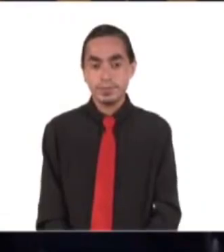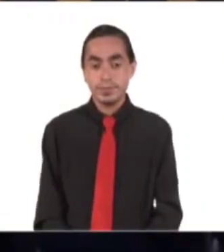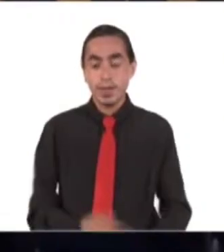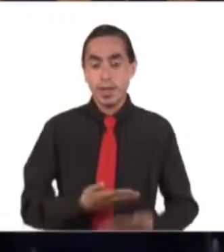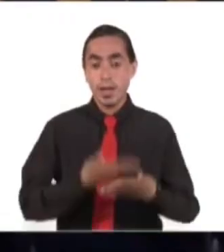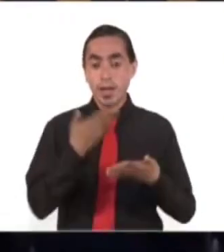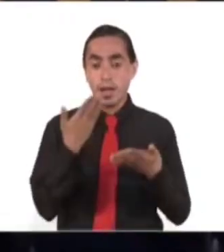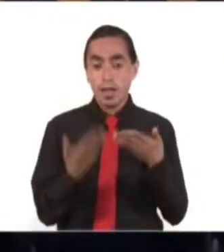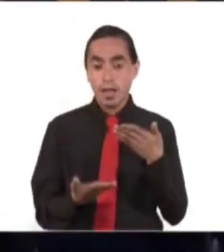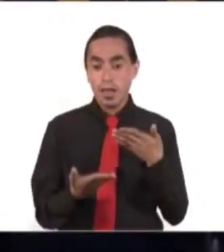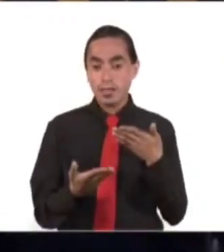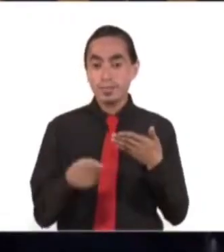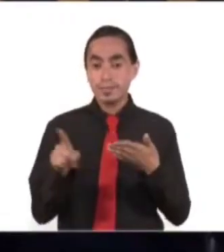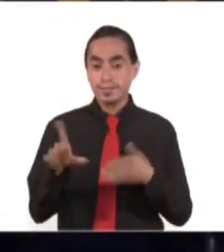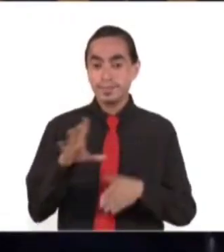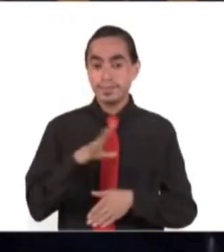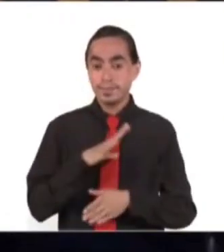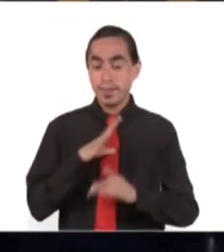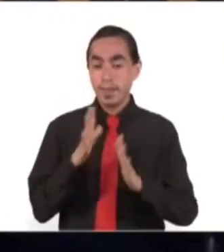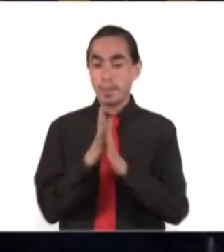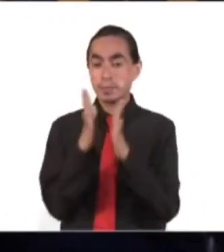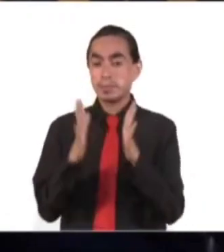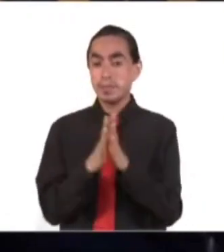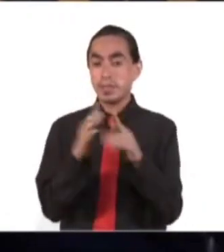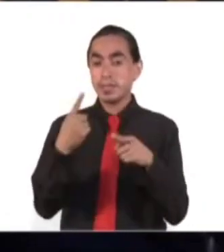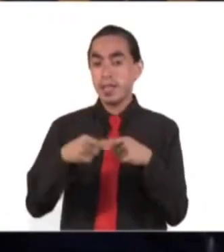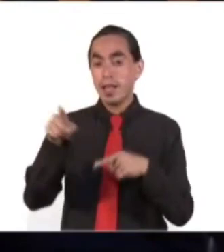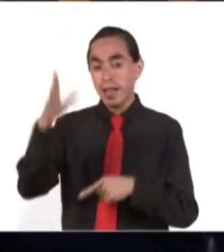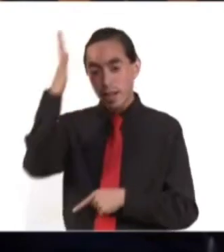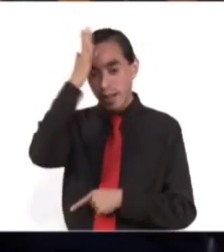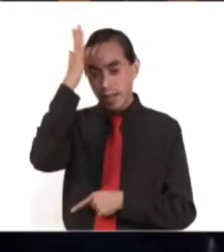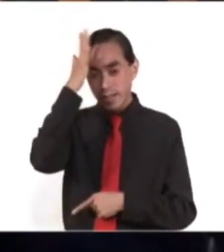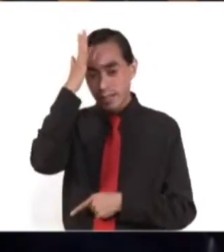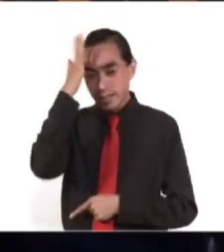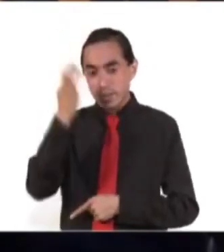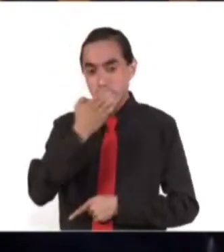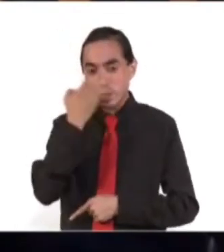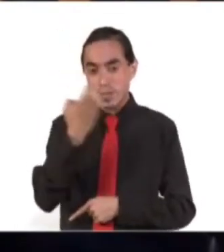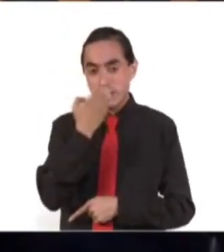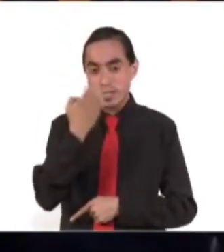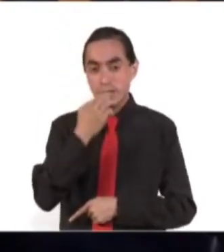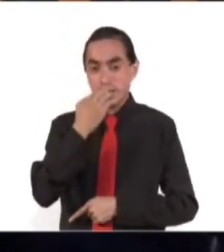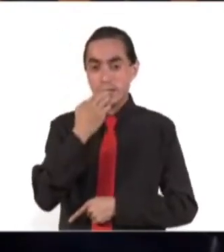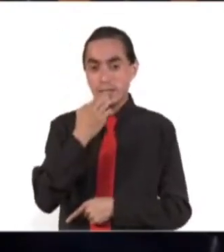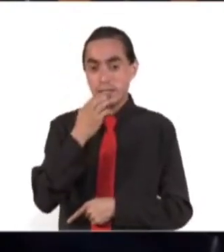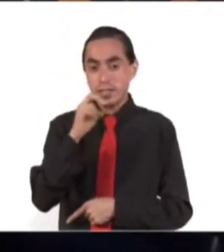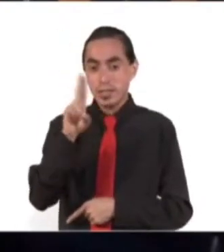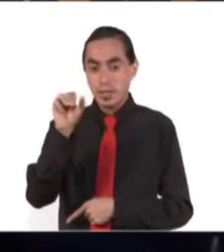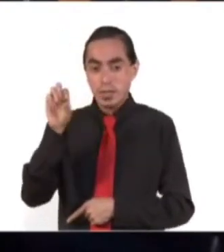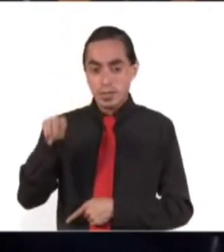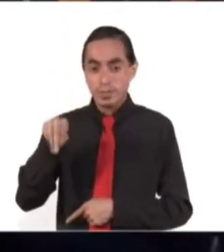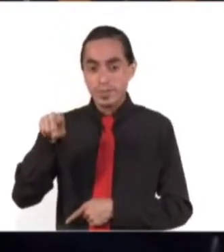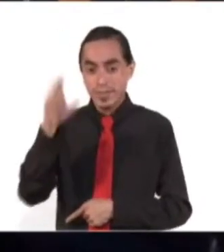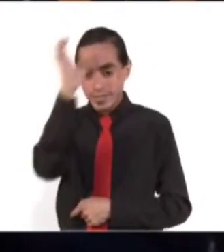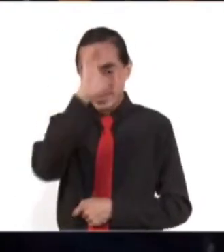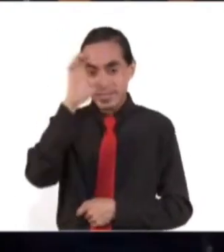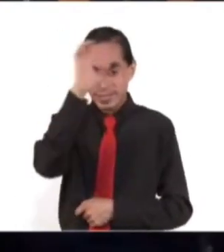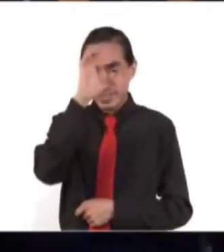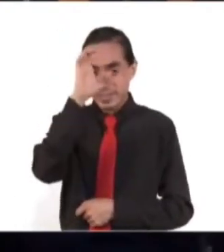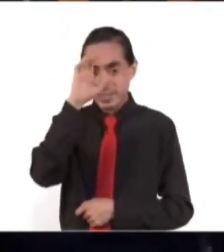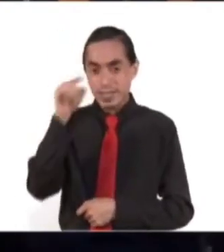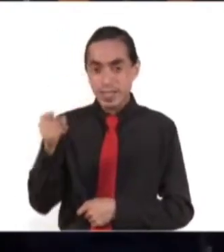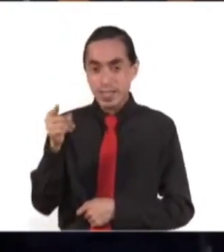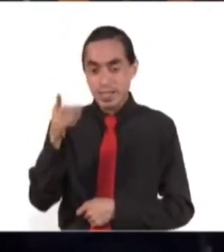Y ahora recibimos la intervención de la titularse de la Facultad de Ciencias de la Universidad Nacional Autónoma de México,